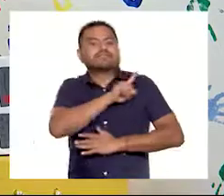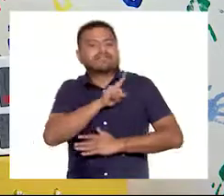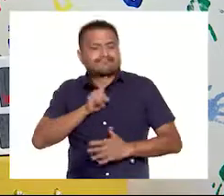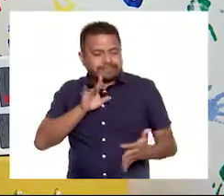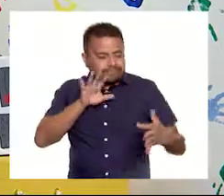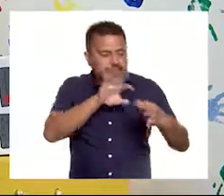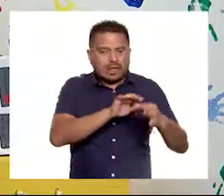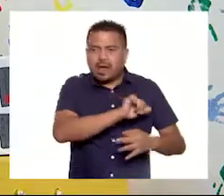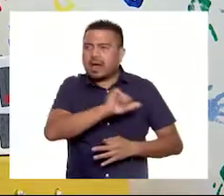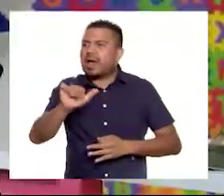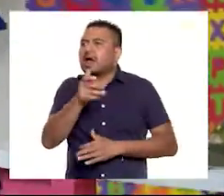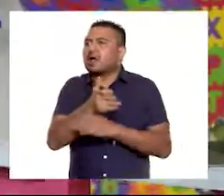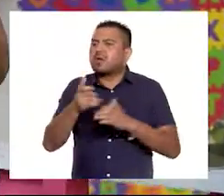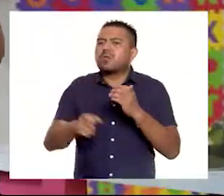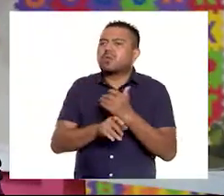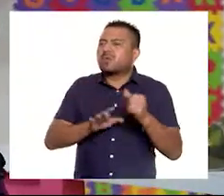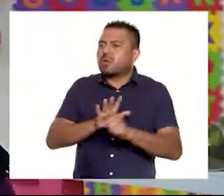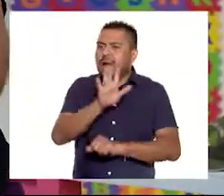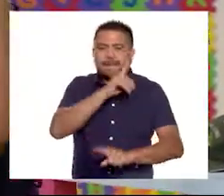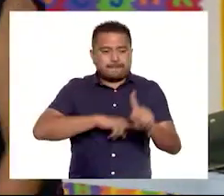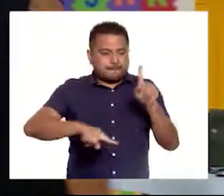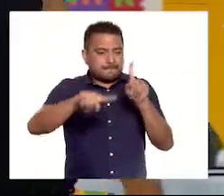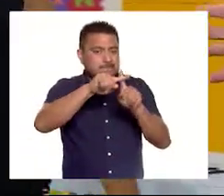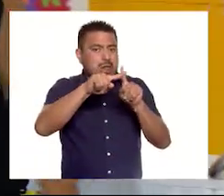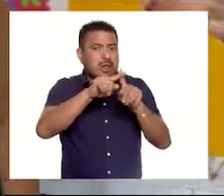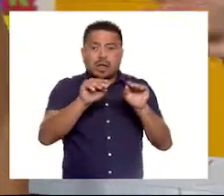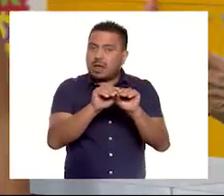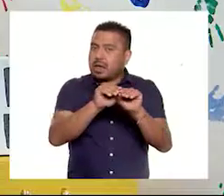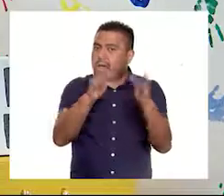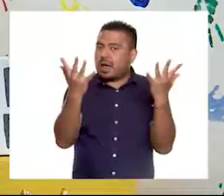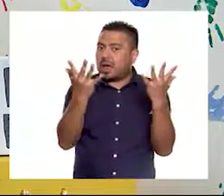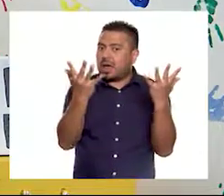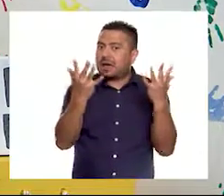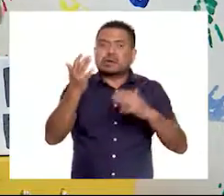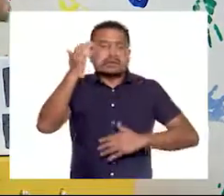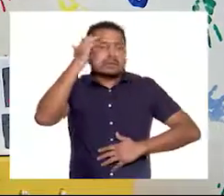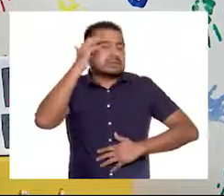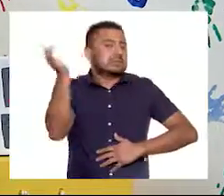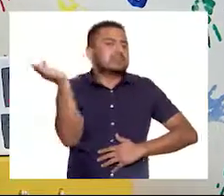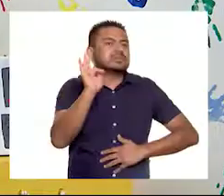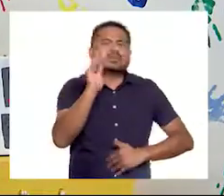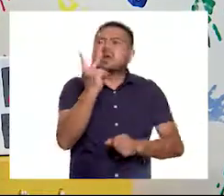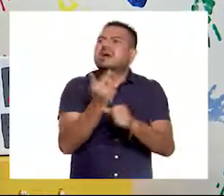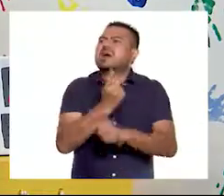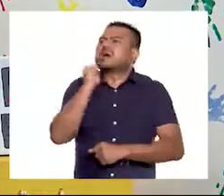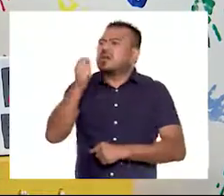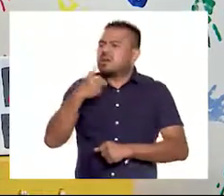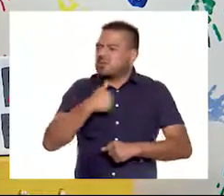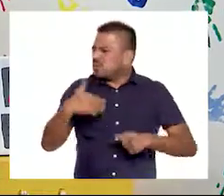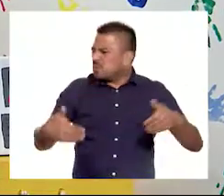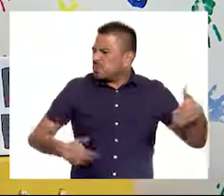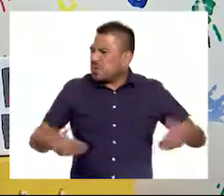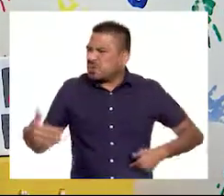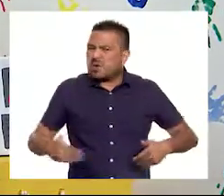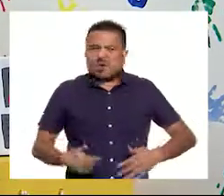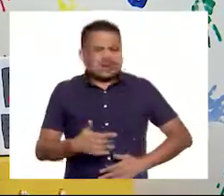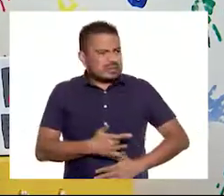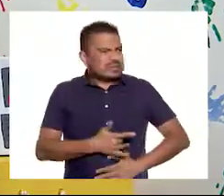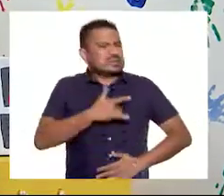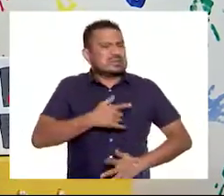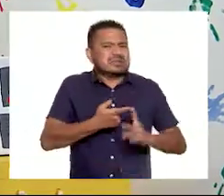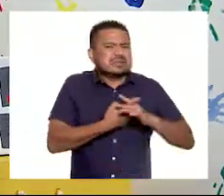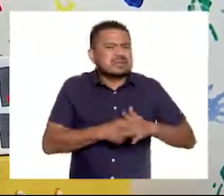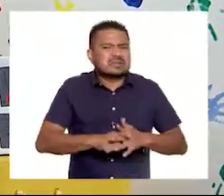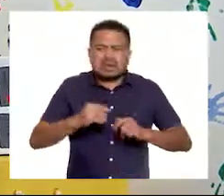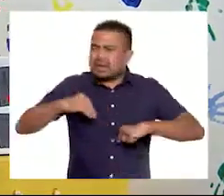encaminarla hacia una situación positiva. Claro, si conocemos qué me está pasando, estoy muy molesto, siento, empieza